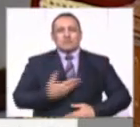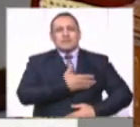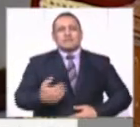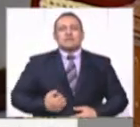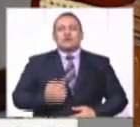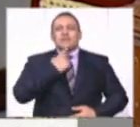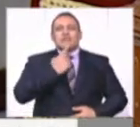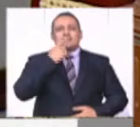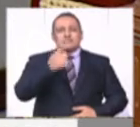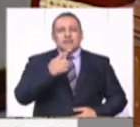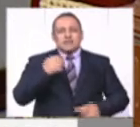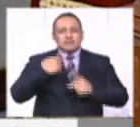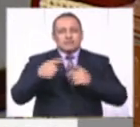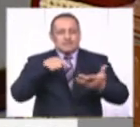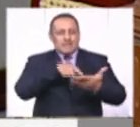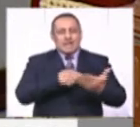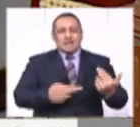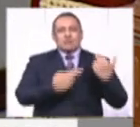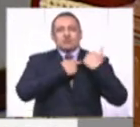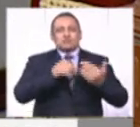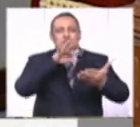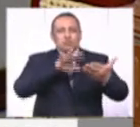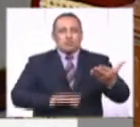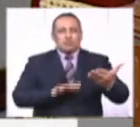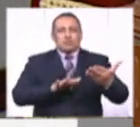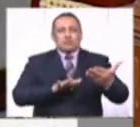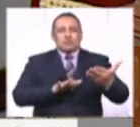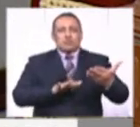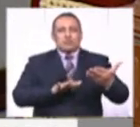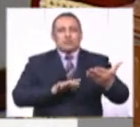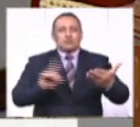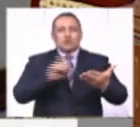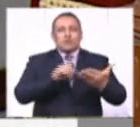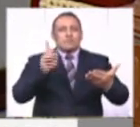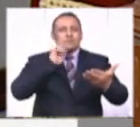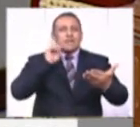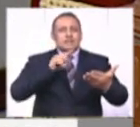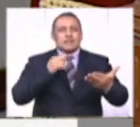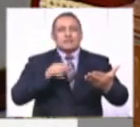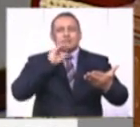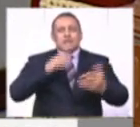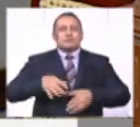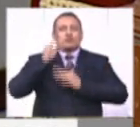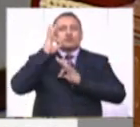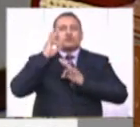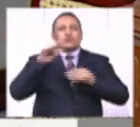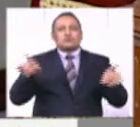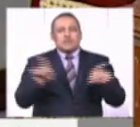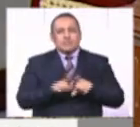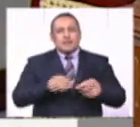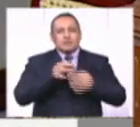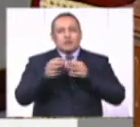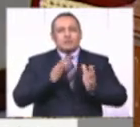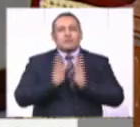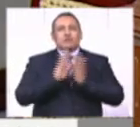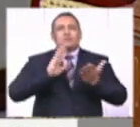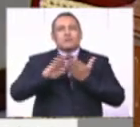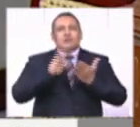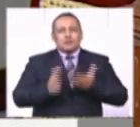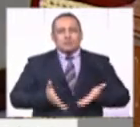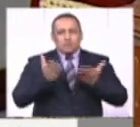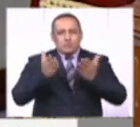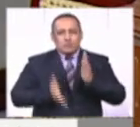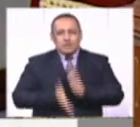decirle a los autores ulla con lo que termino mi exposición señor presidente y pido permiso para